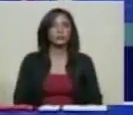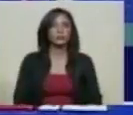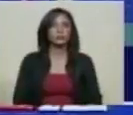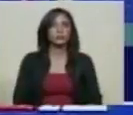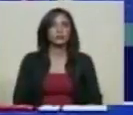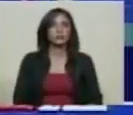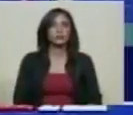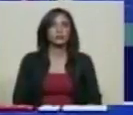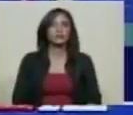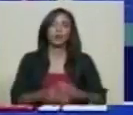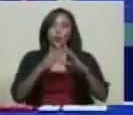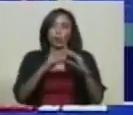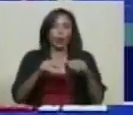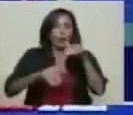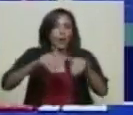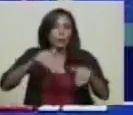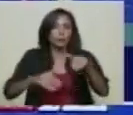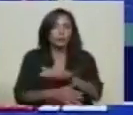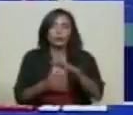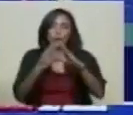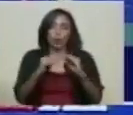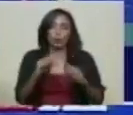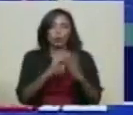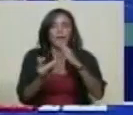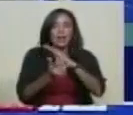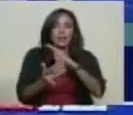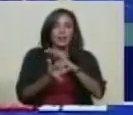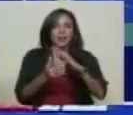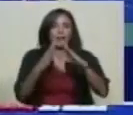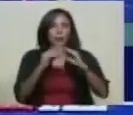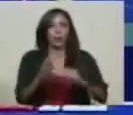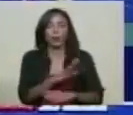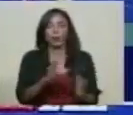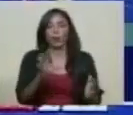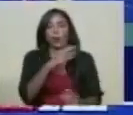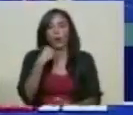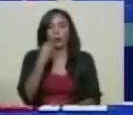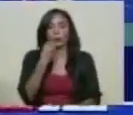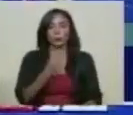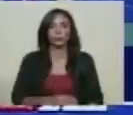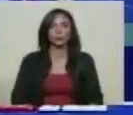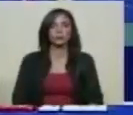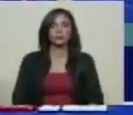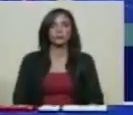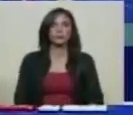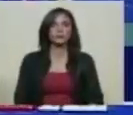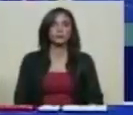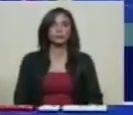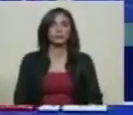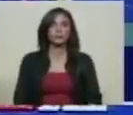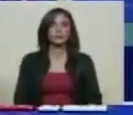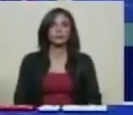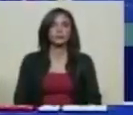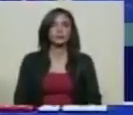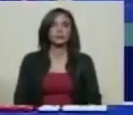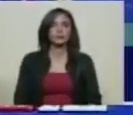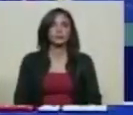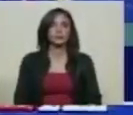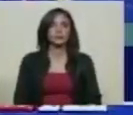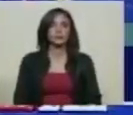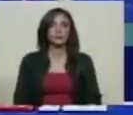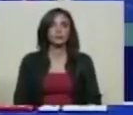el aparato electoral en la juventud. De más está decirle que quiera buscar